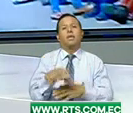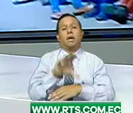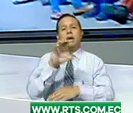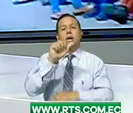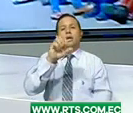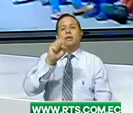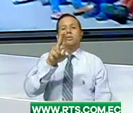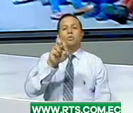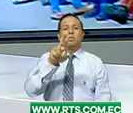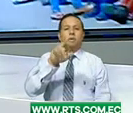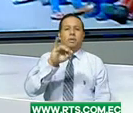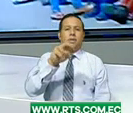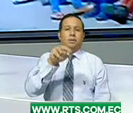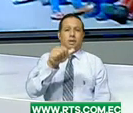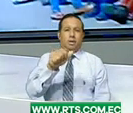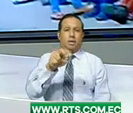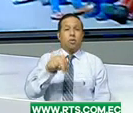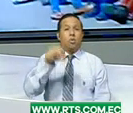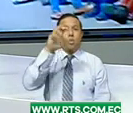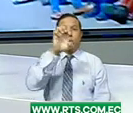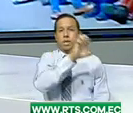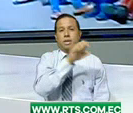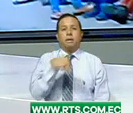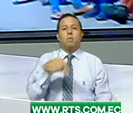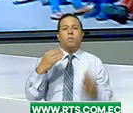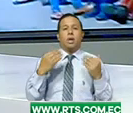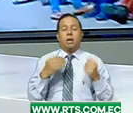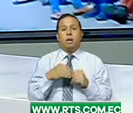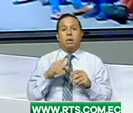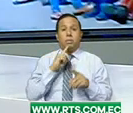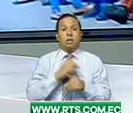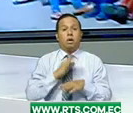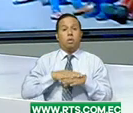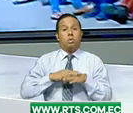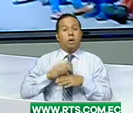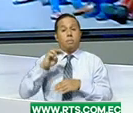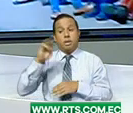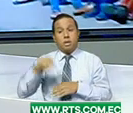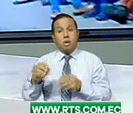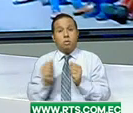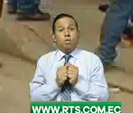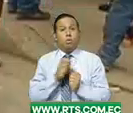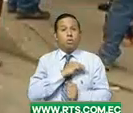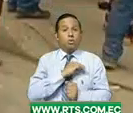Casuarina, noroeste de Guayaquil, abierto por el Cabildo Porteño y el Ministerio de Salud Pública.